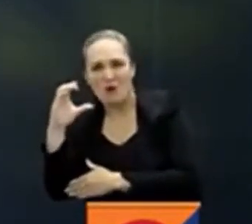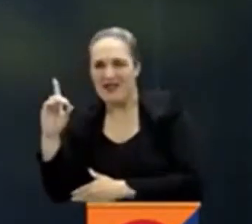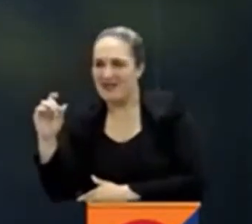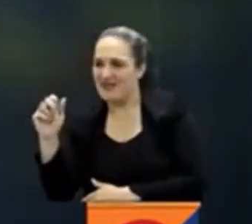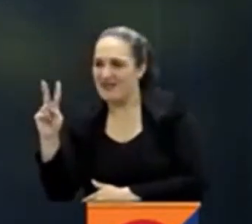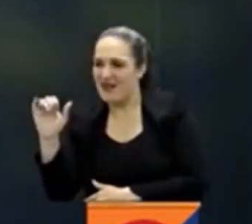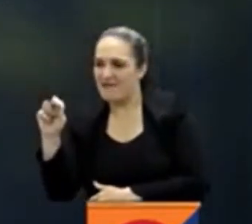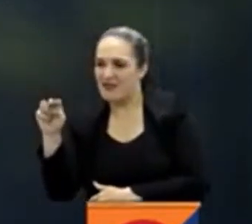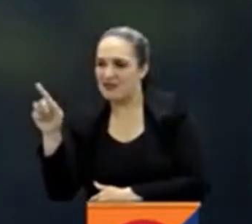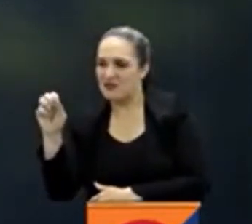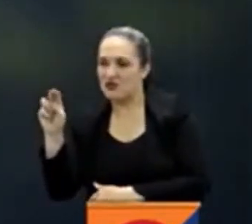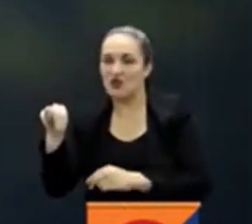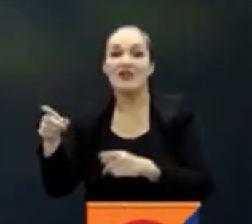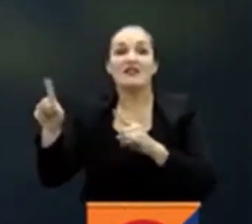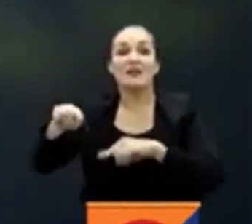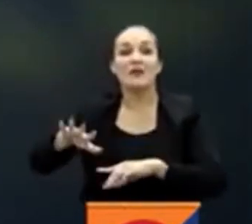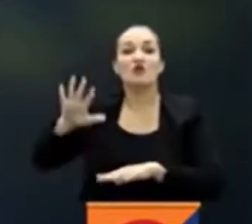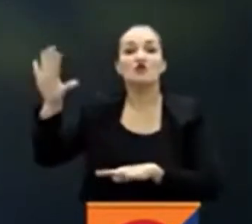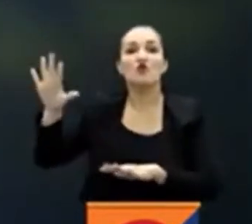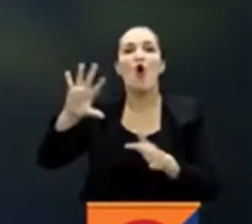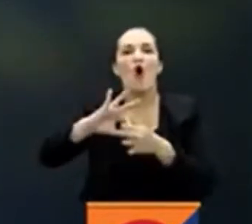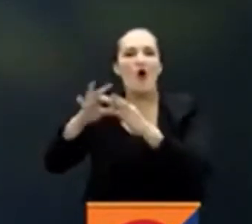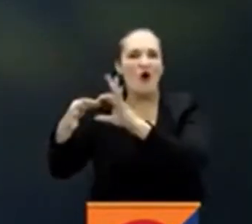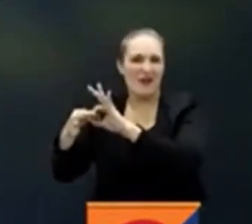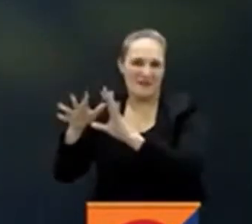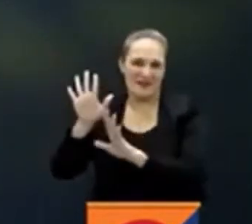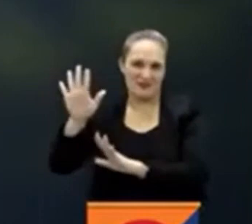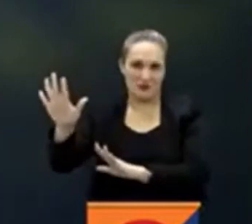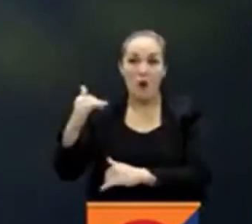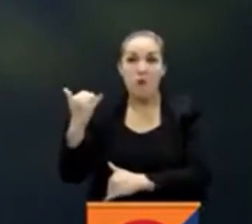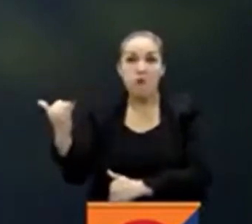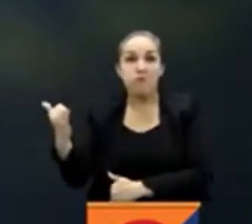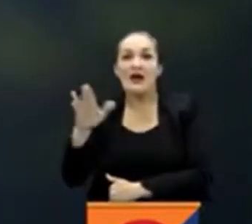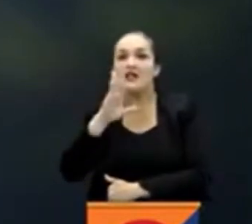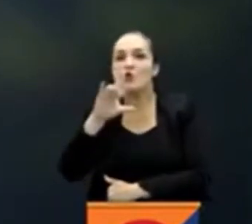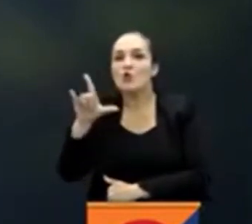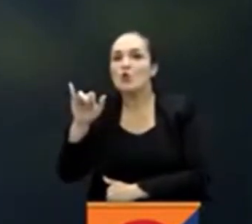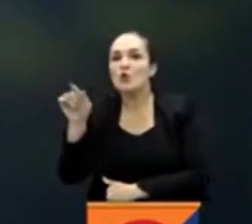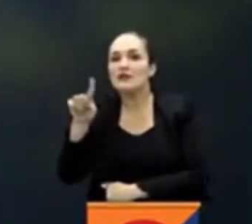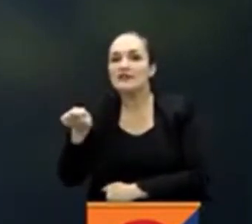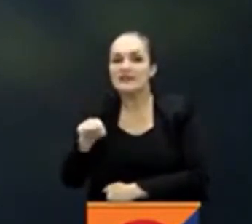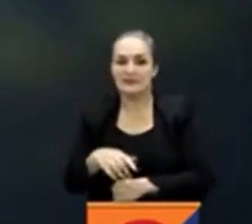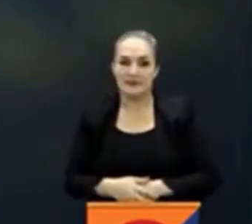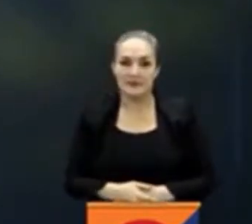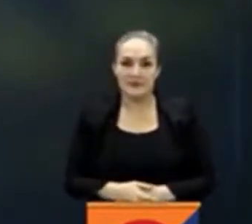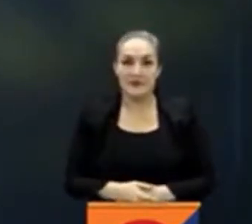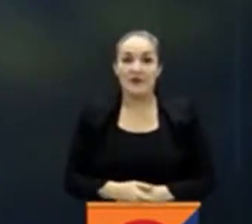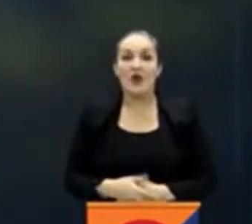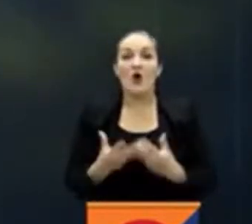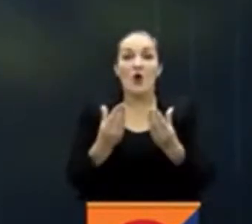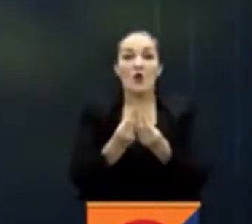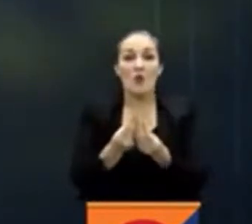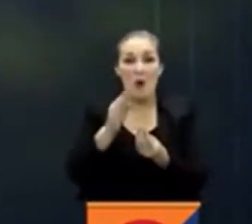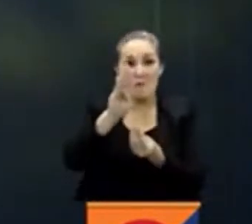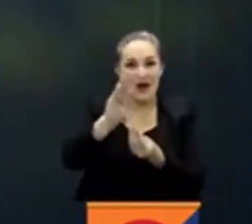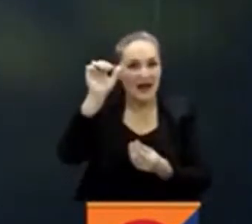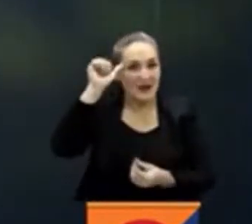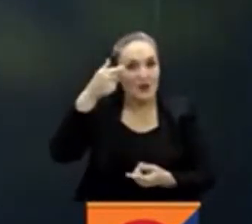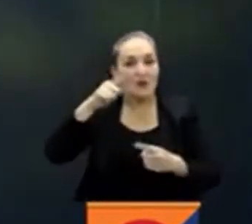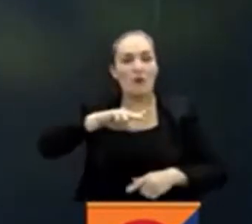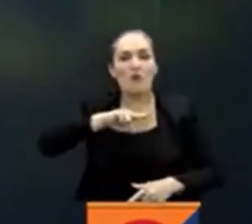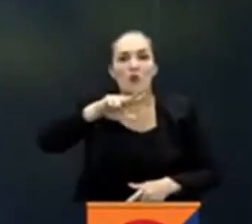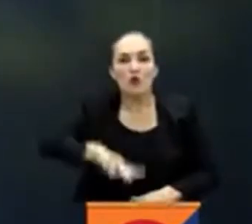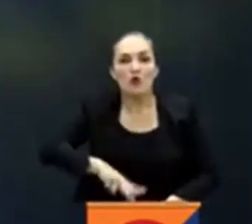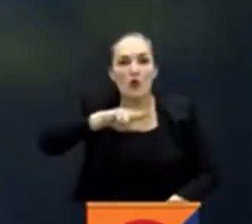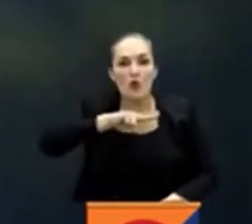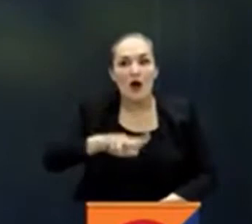en el Olympique de Marsella, que recuerden que ahí está Luis Suárez. Otros colombianos en acción en el grupo B está en el Porto, recuerden que está Mateos